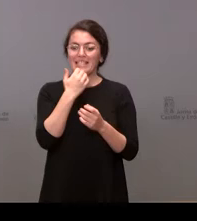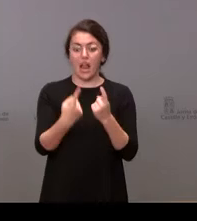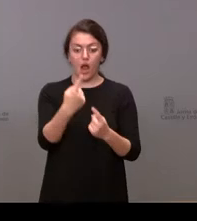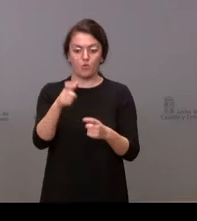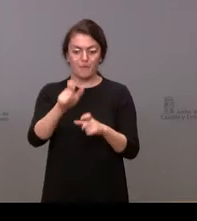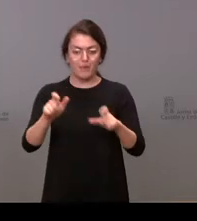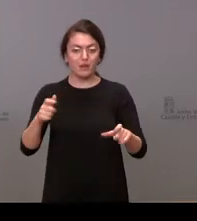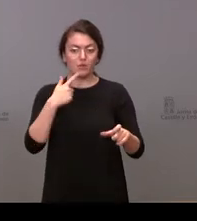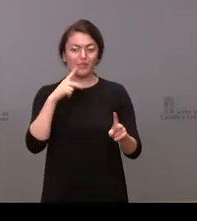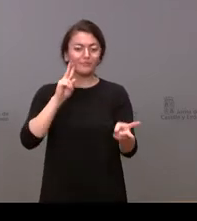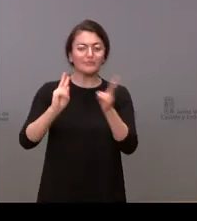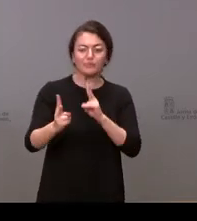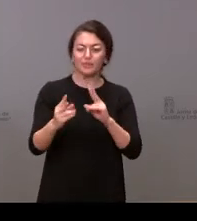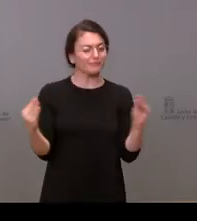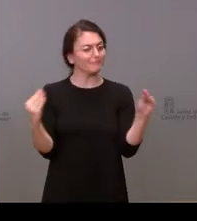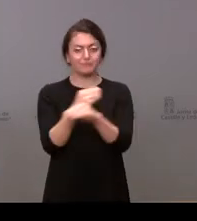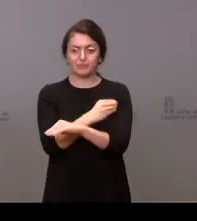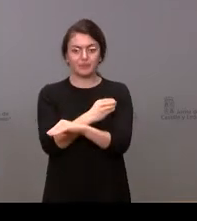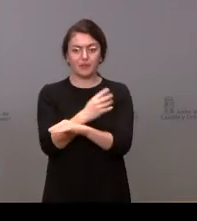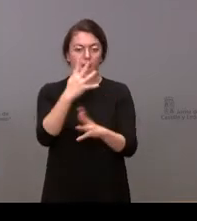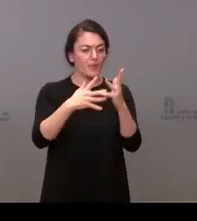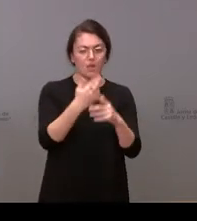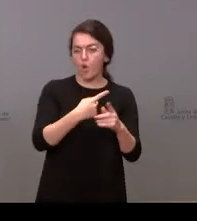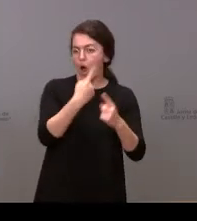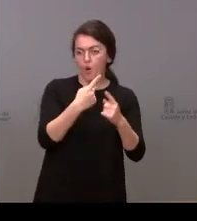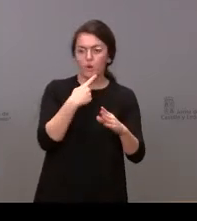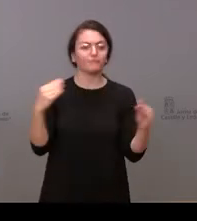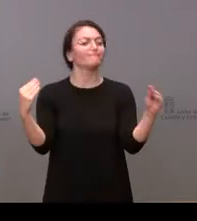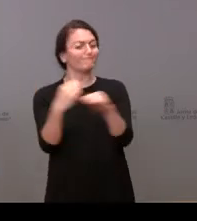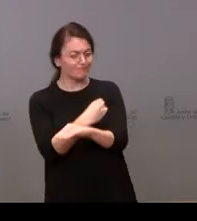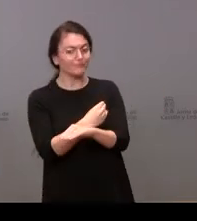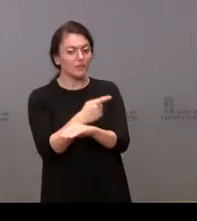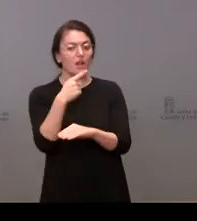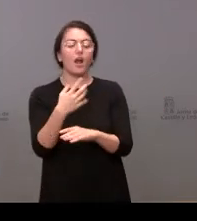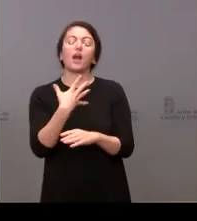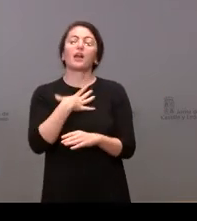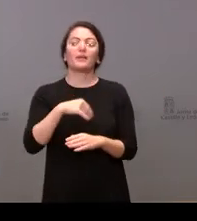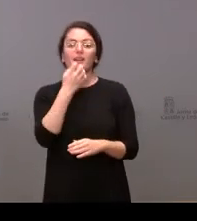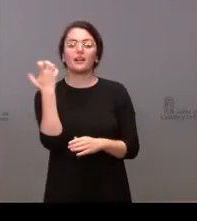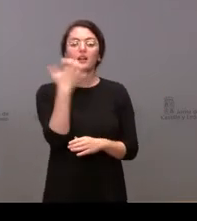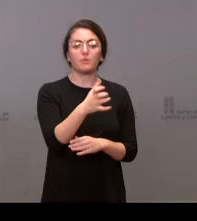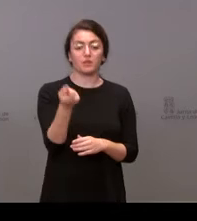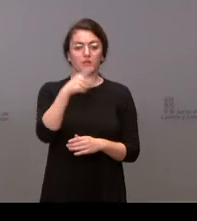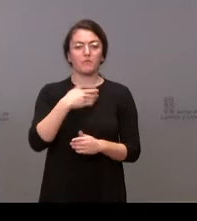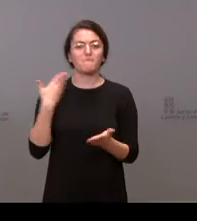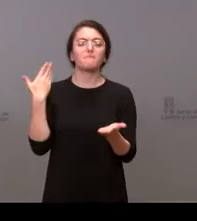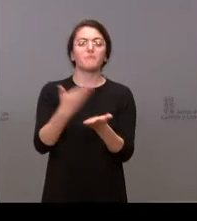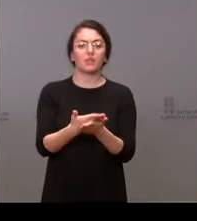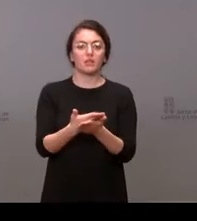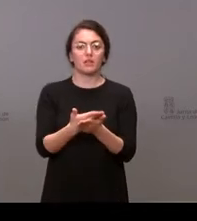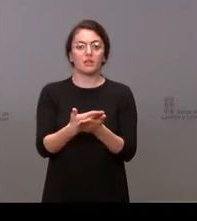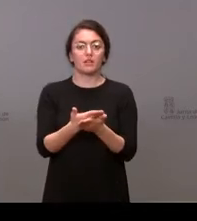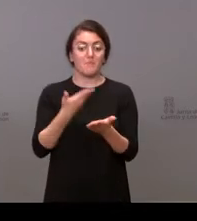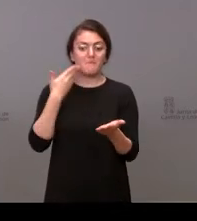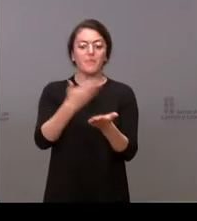respuesta que le haya dado cualquiera de las administraciones sujetas a la ley va a poder reclamar, pero además va a poder pedir inicialmente, en un primer momento,